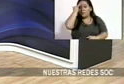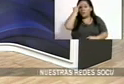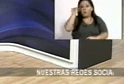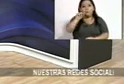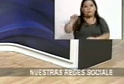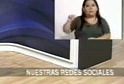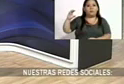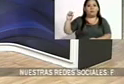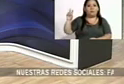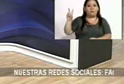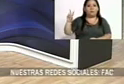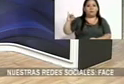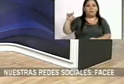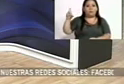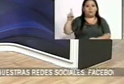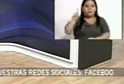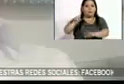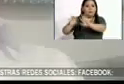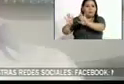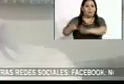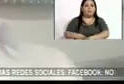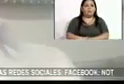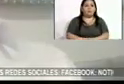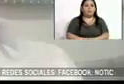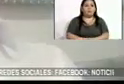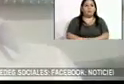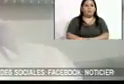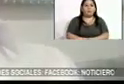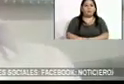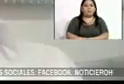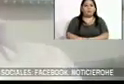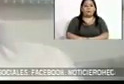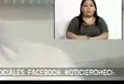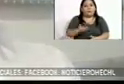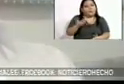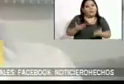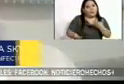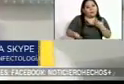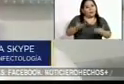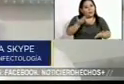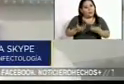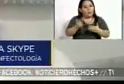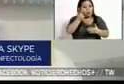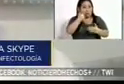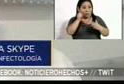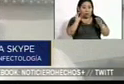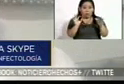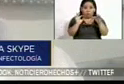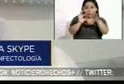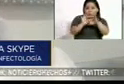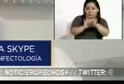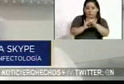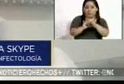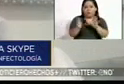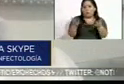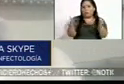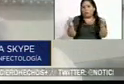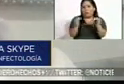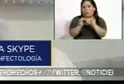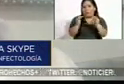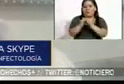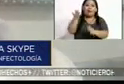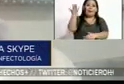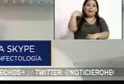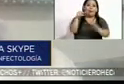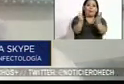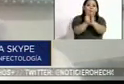COVID-19. Bueno, quizás para poner algo en paralelo, pero muy parecido, fue el problema que